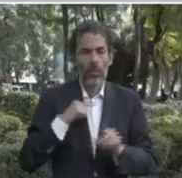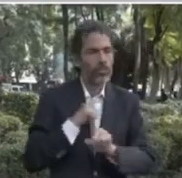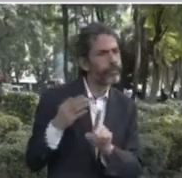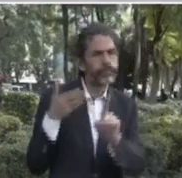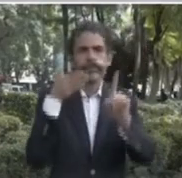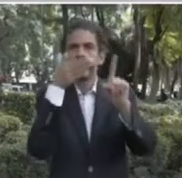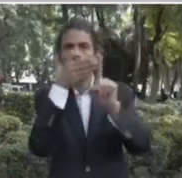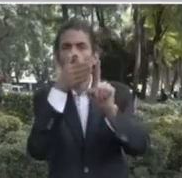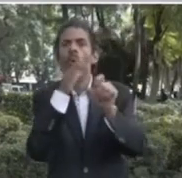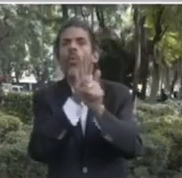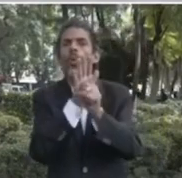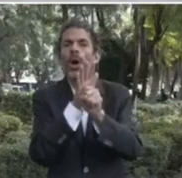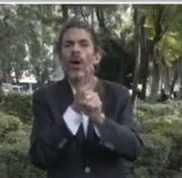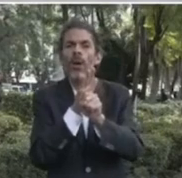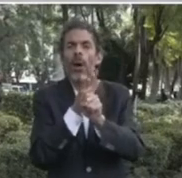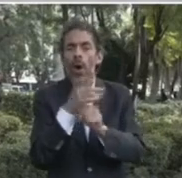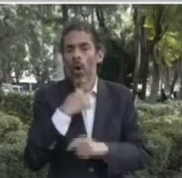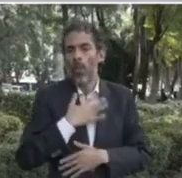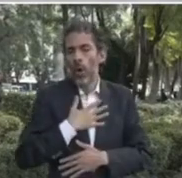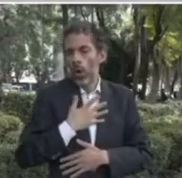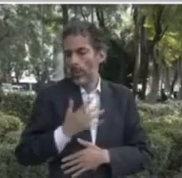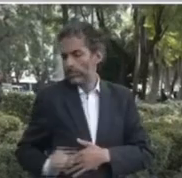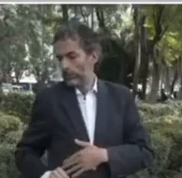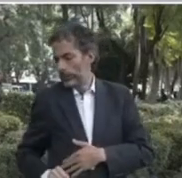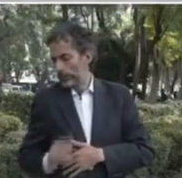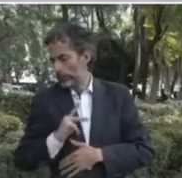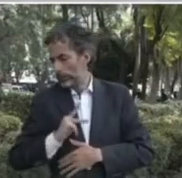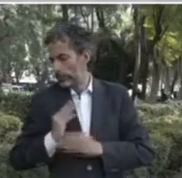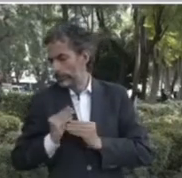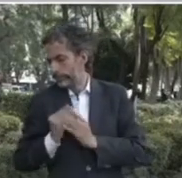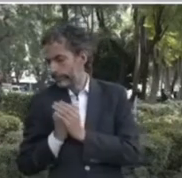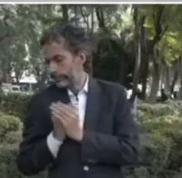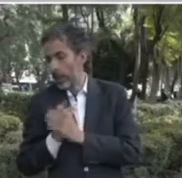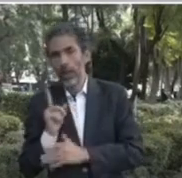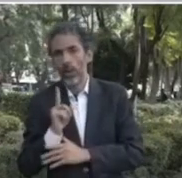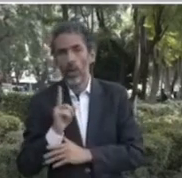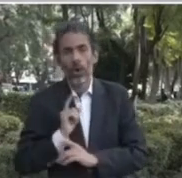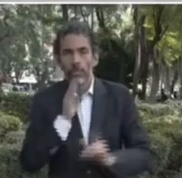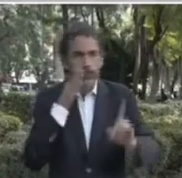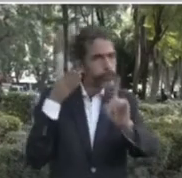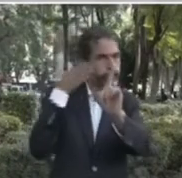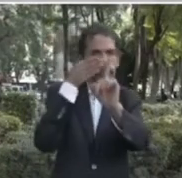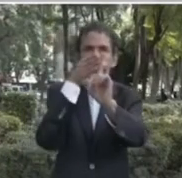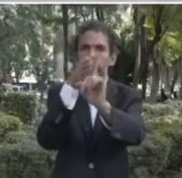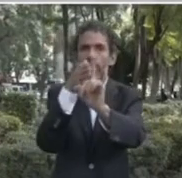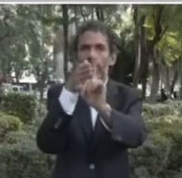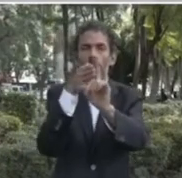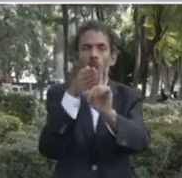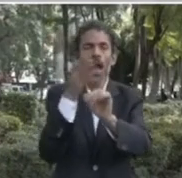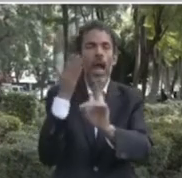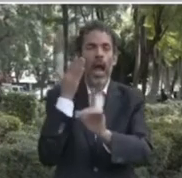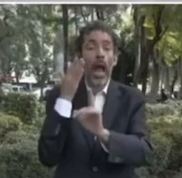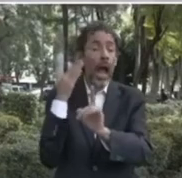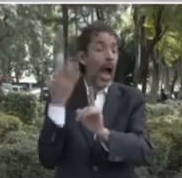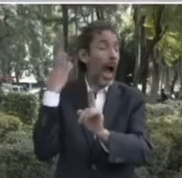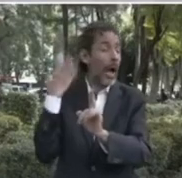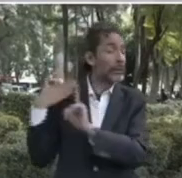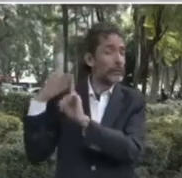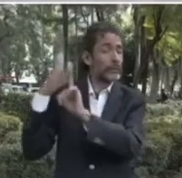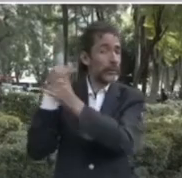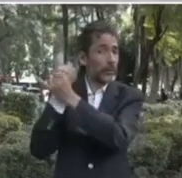causa, no por el interés personal. Ha sido una causa, como en el principio lo fue la